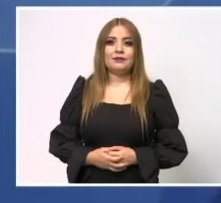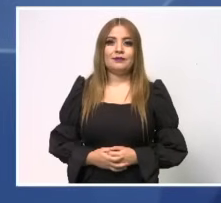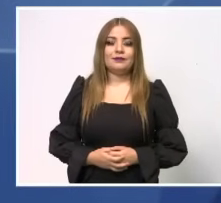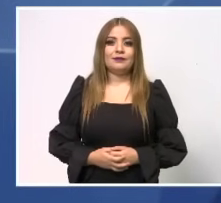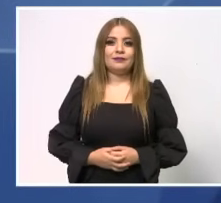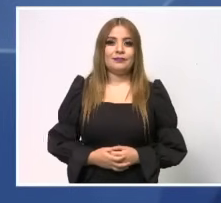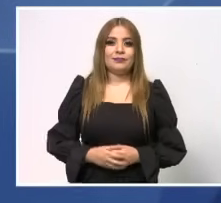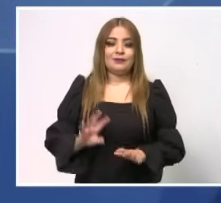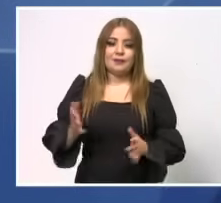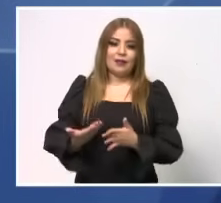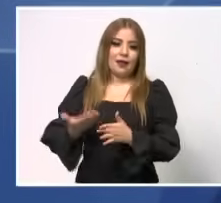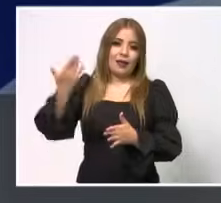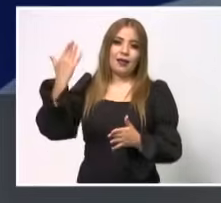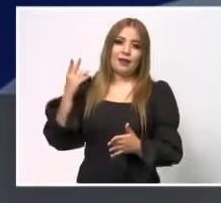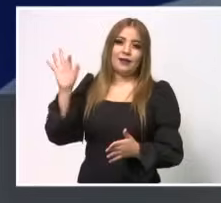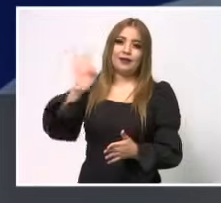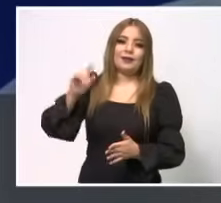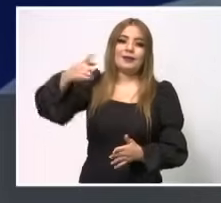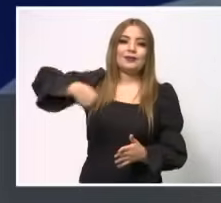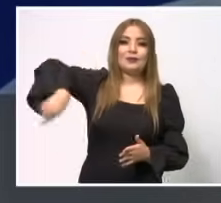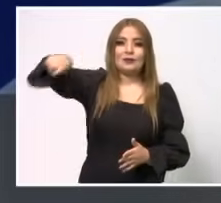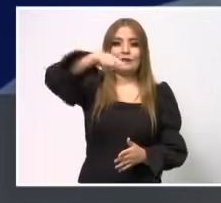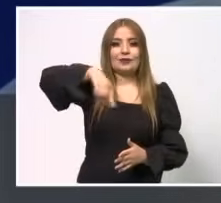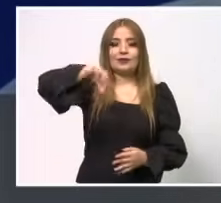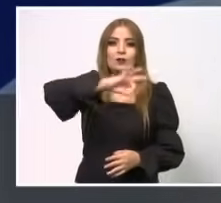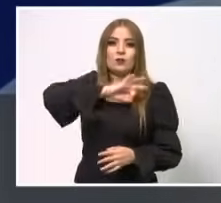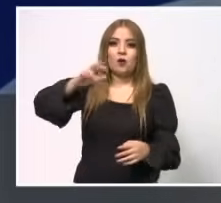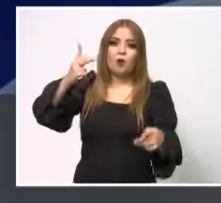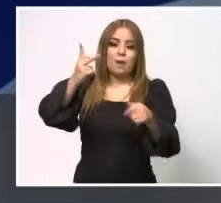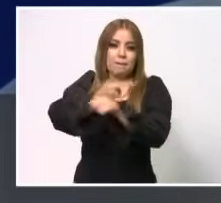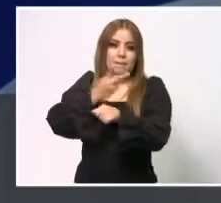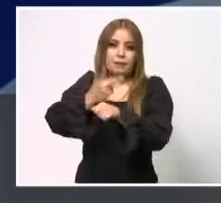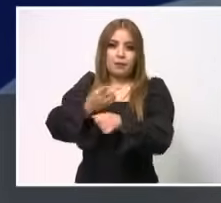bueno seguramente hay entre ustedes van a poder dirimir un poco mejor el tema David gracias